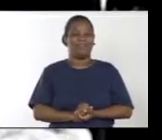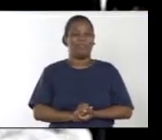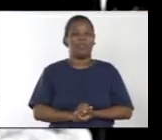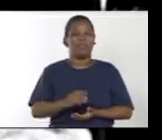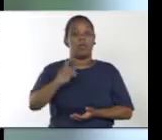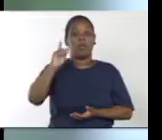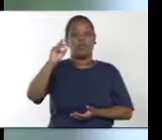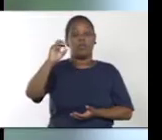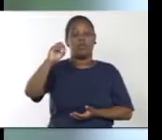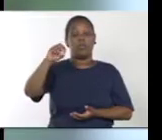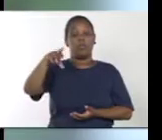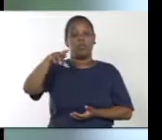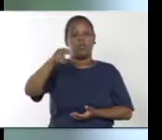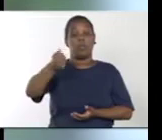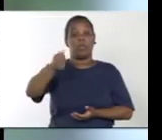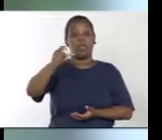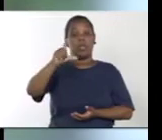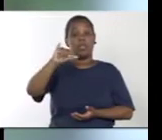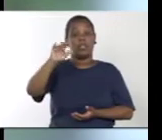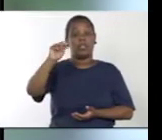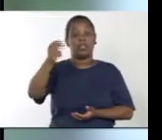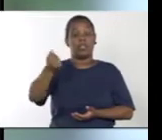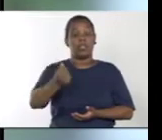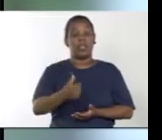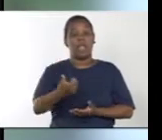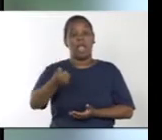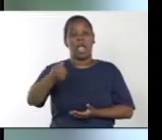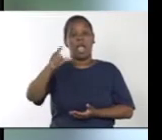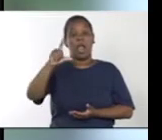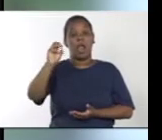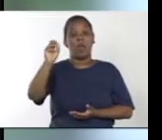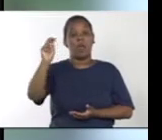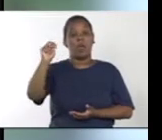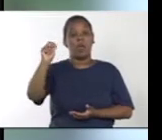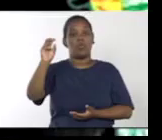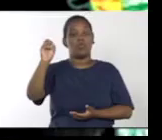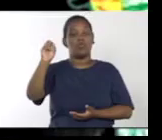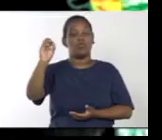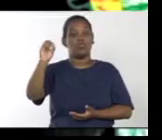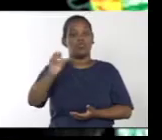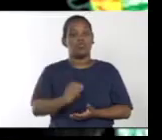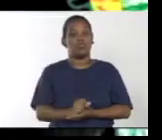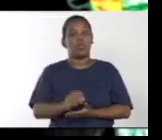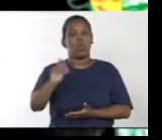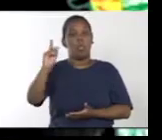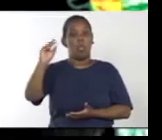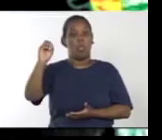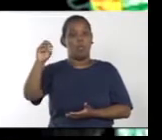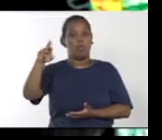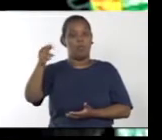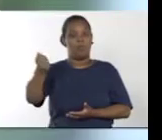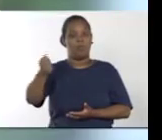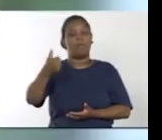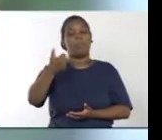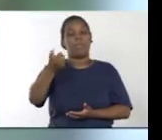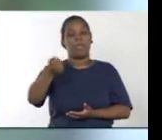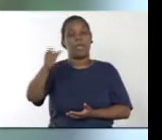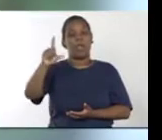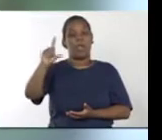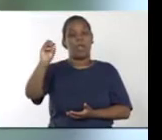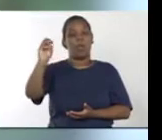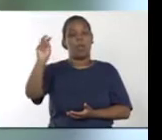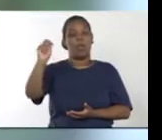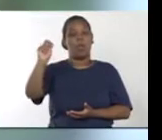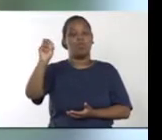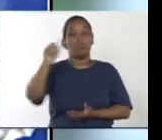Doralina de la Caridad Alonso y Pérez Corcho, más conocida como Dora Alonso, es la autora de esa obra.